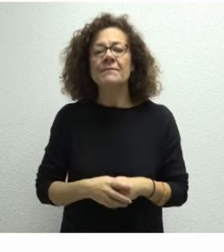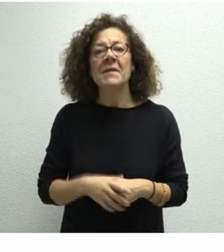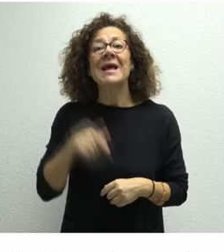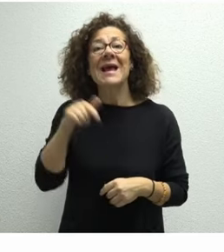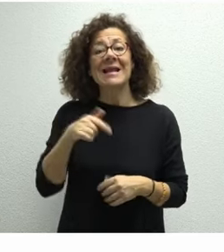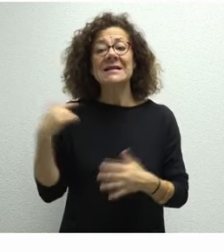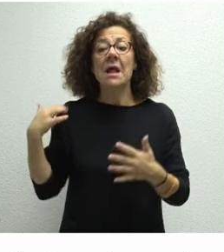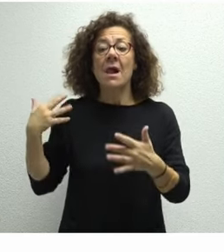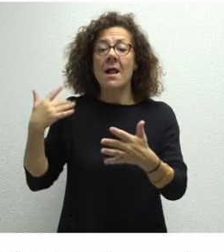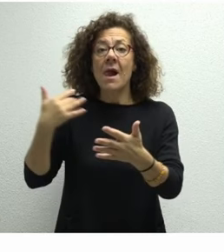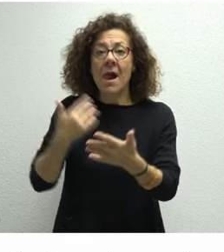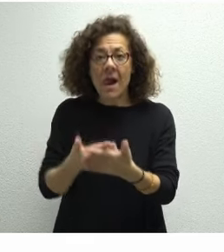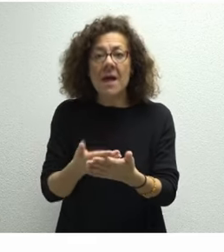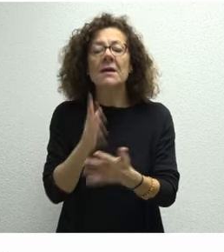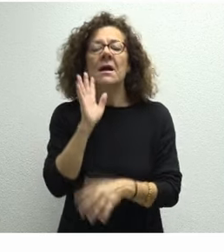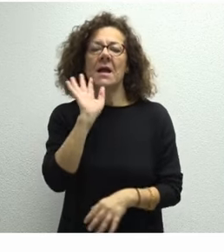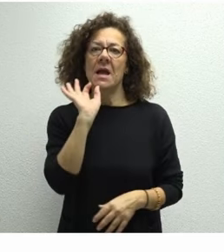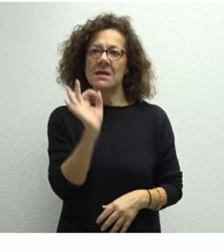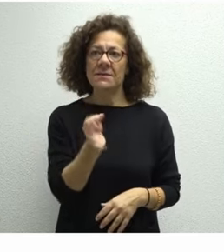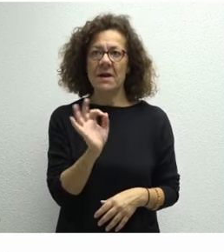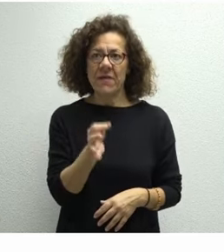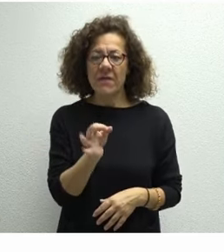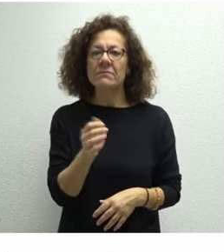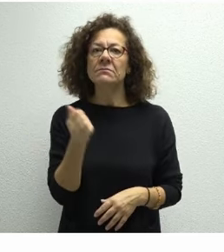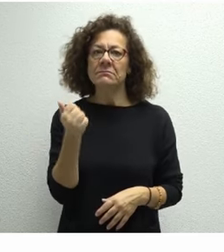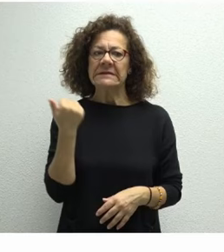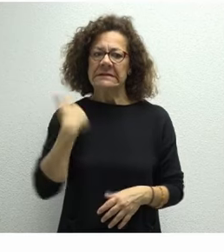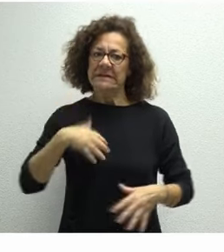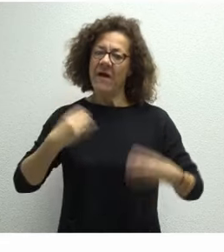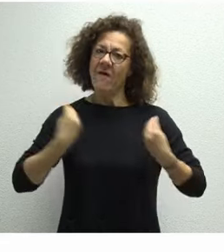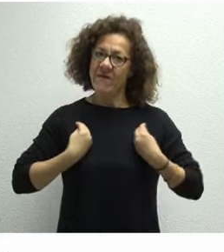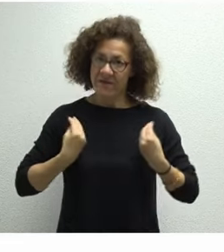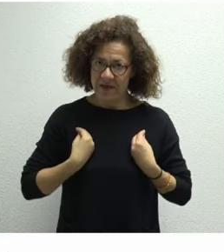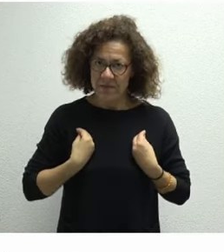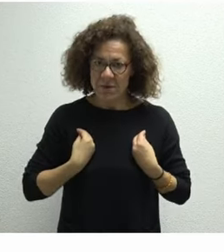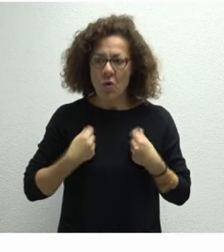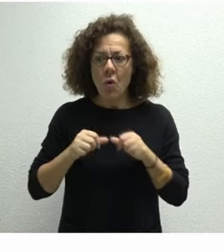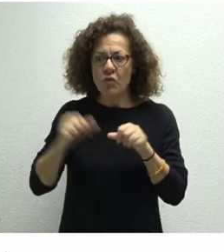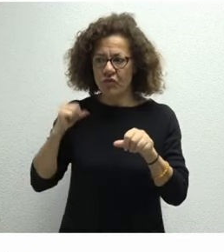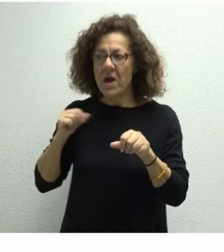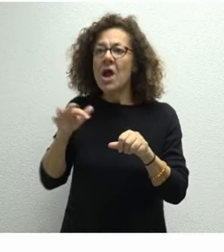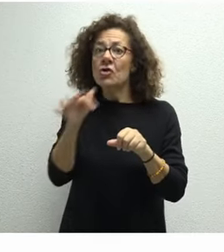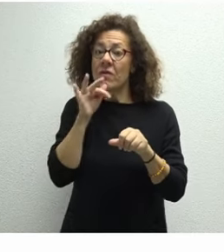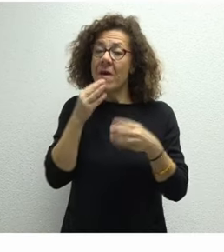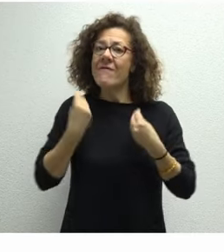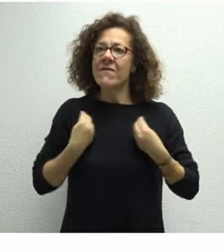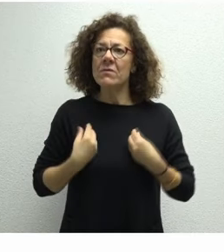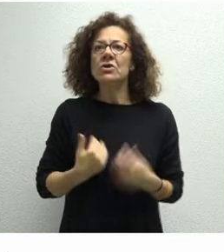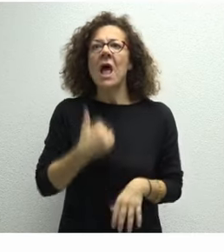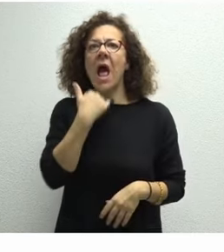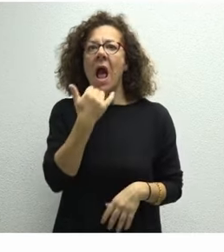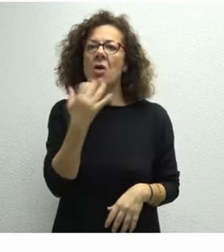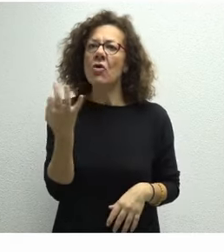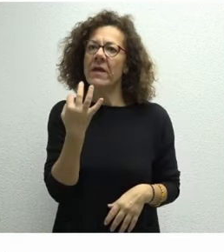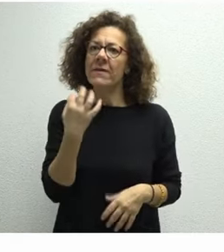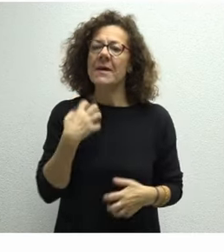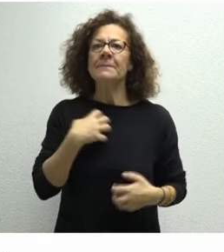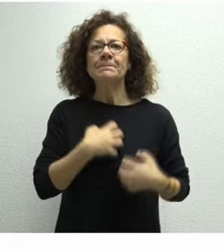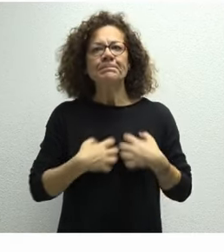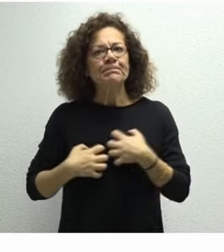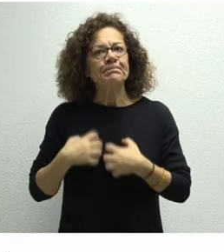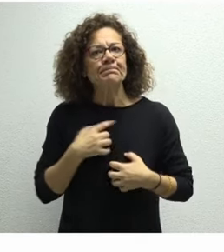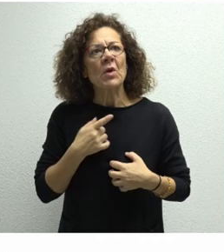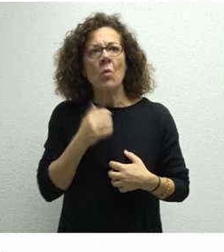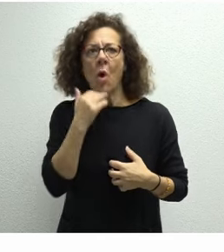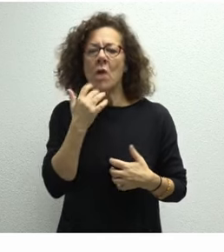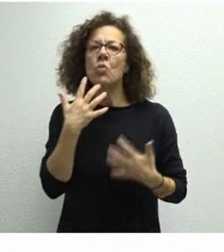trayecto es verdad que hemos vivido y vivimos algo que nos tiene que mover como un motor